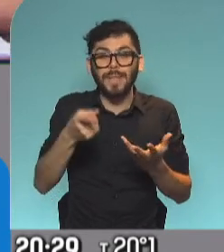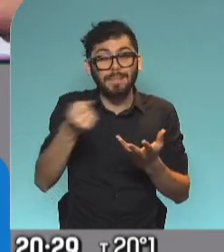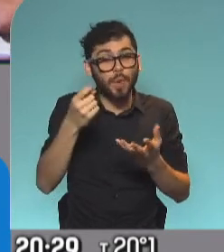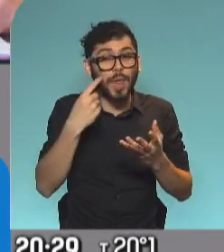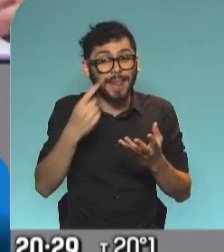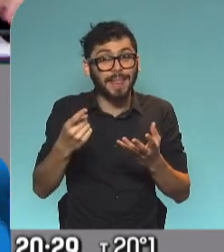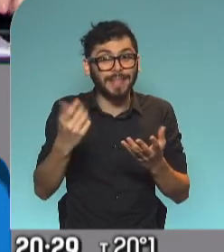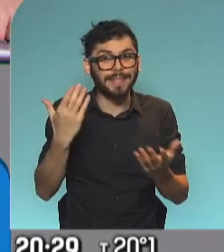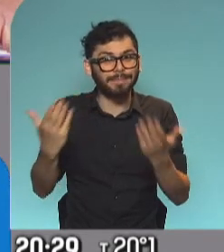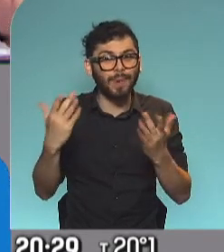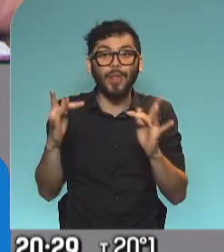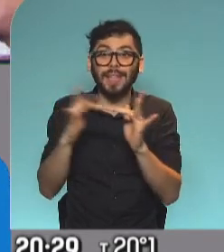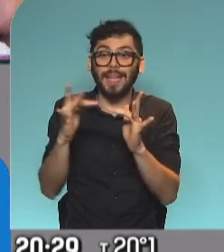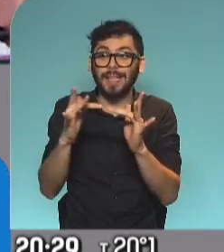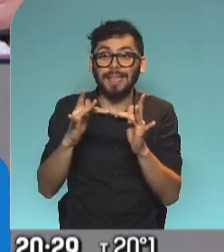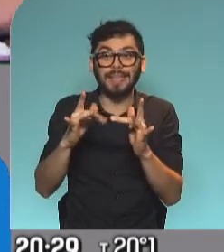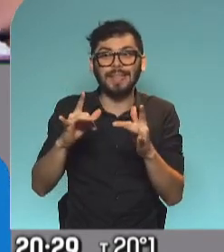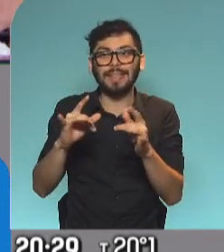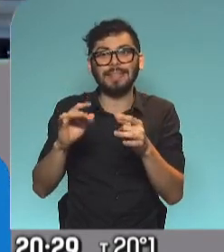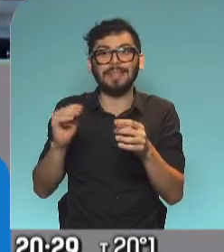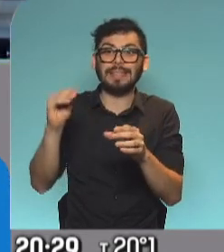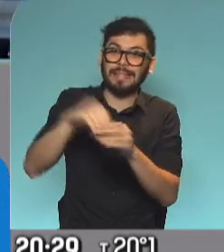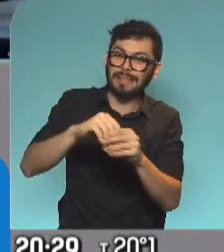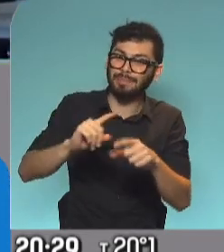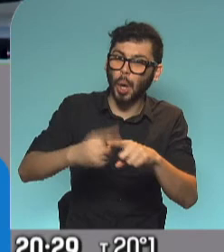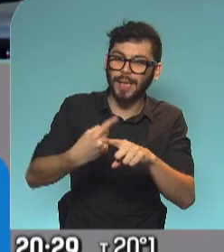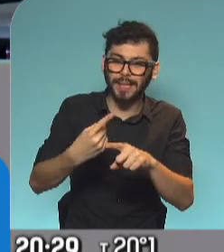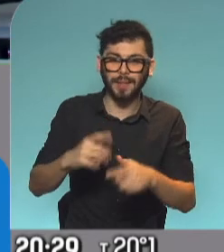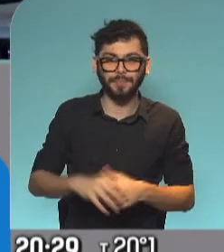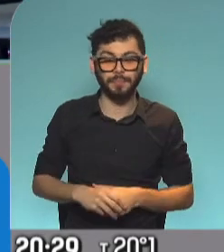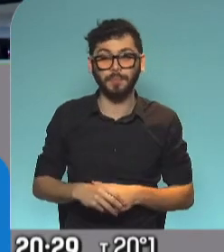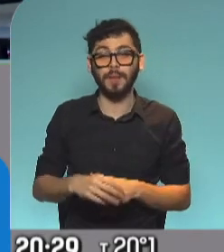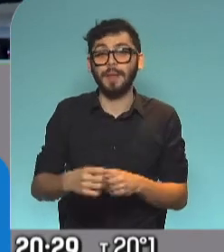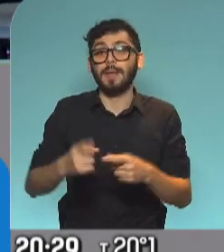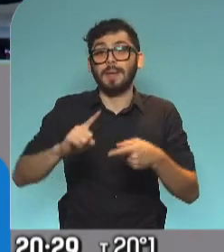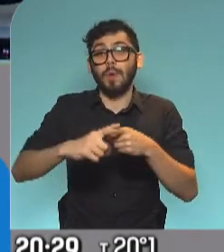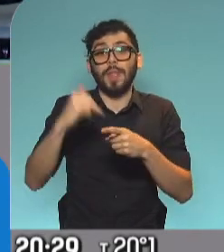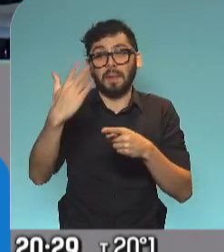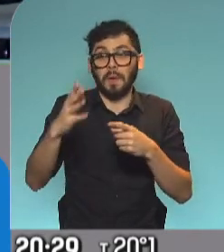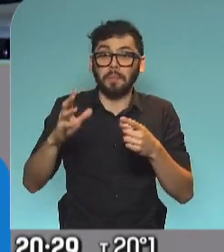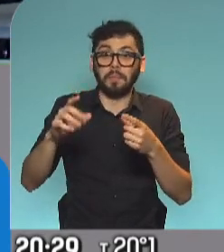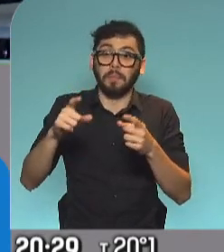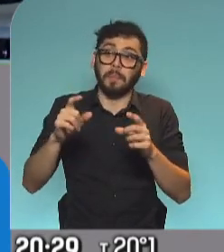cuestión anecdótica de las redes, pero también la cuestión política. Es un interesantísimo nuevo capítulo de la política internacional.